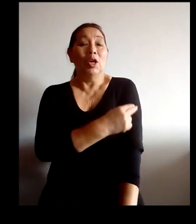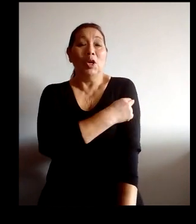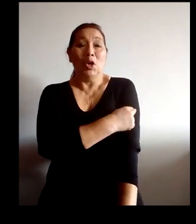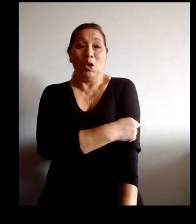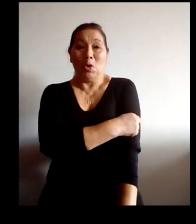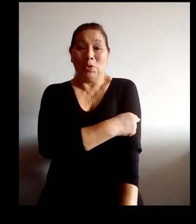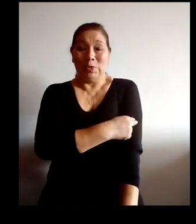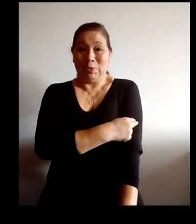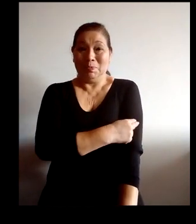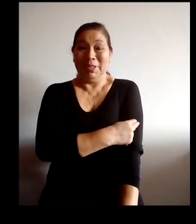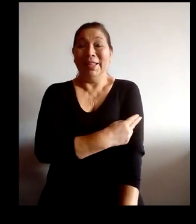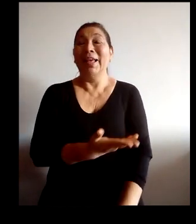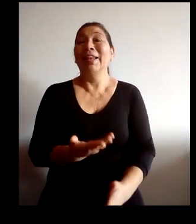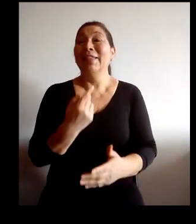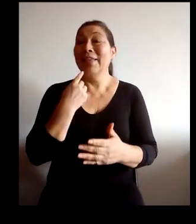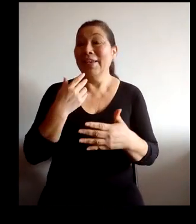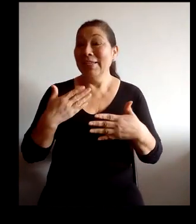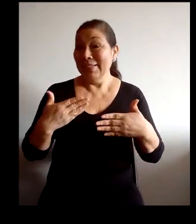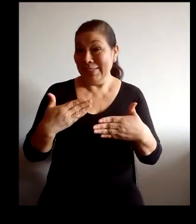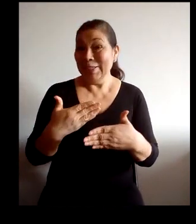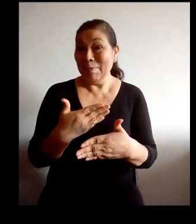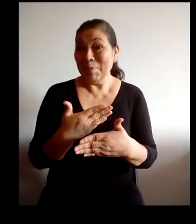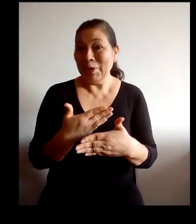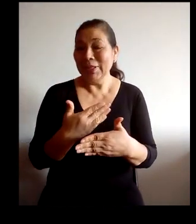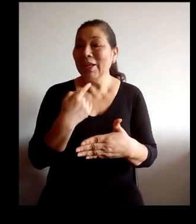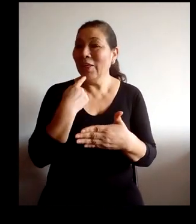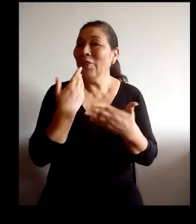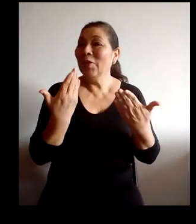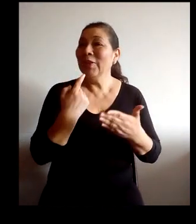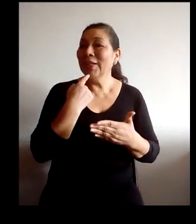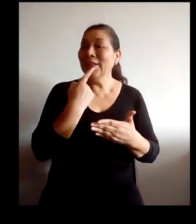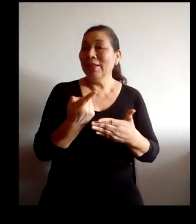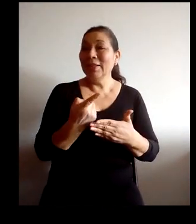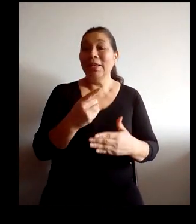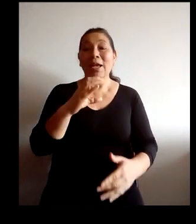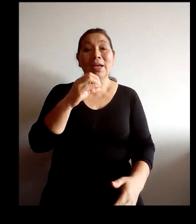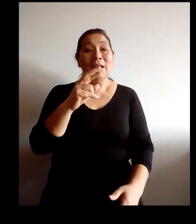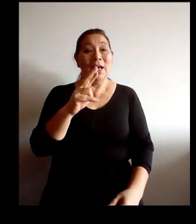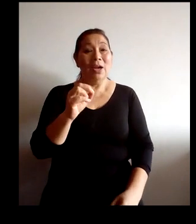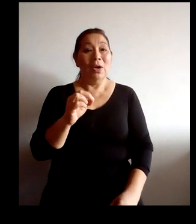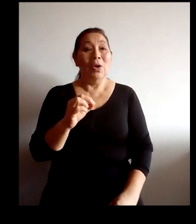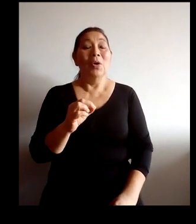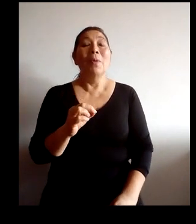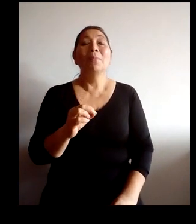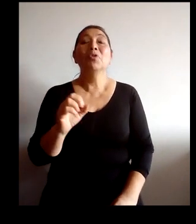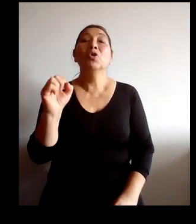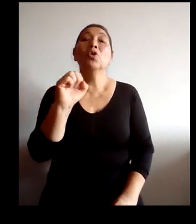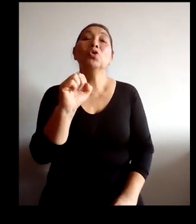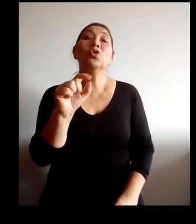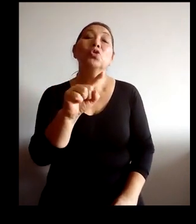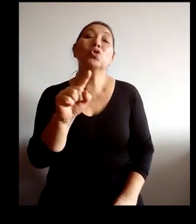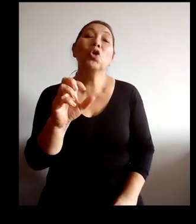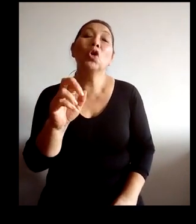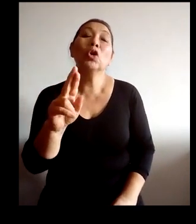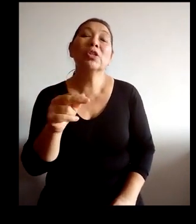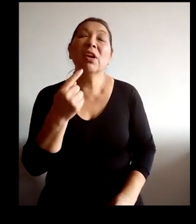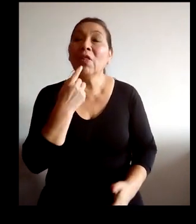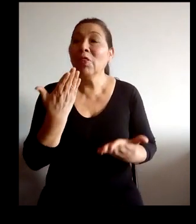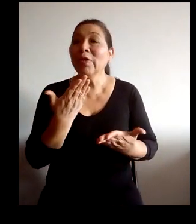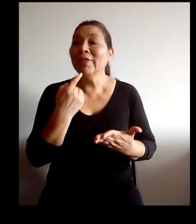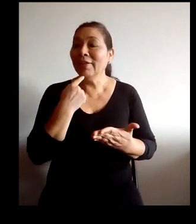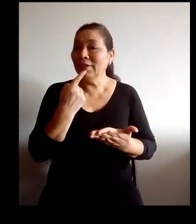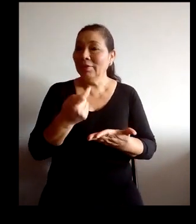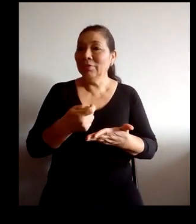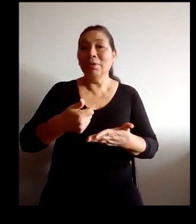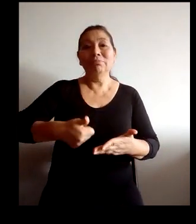Tiza Solórzano, que es el único médico que interviene tanto en este caso como en otros casos dentro de la historia clínica y